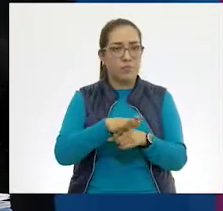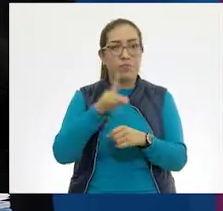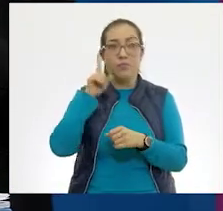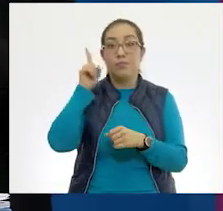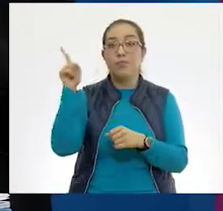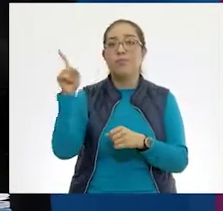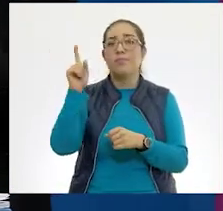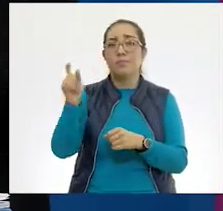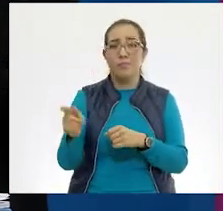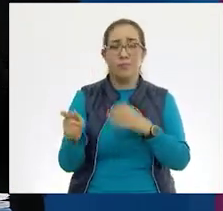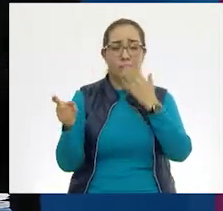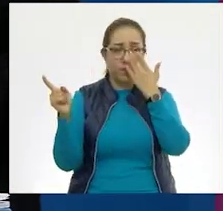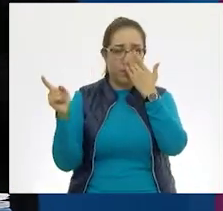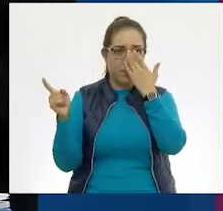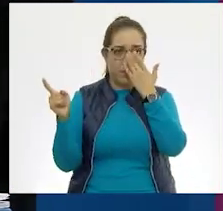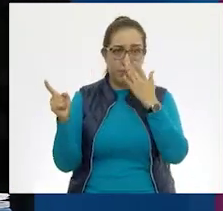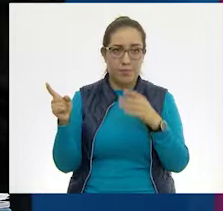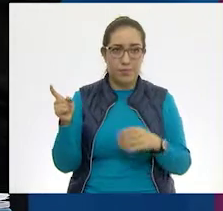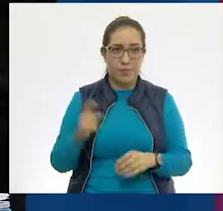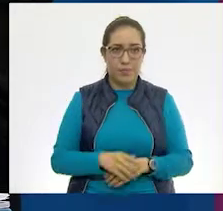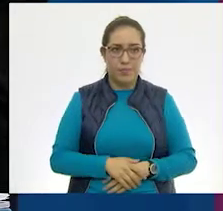un